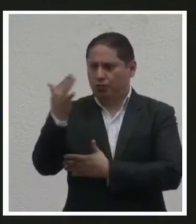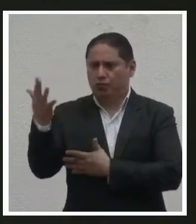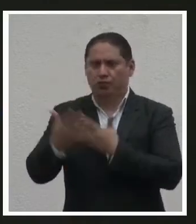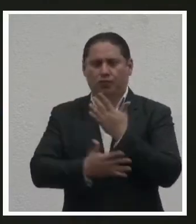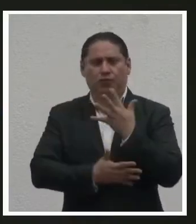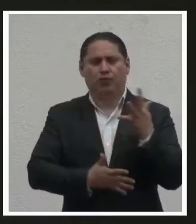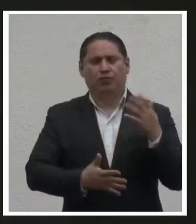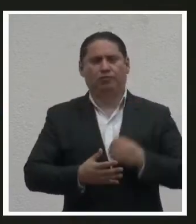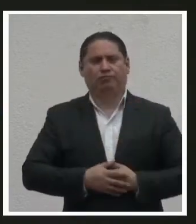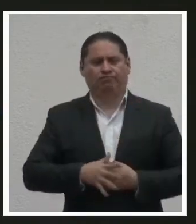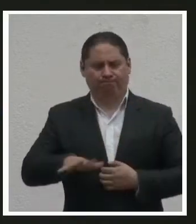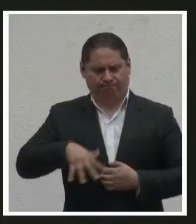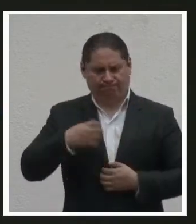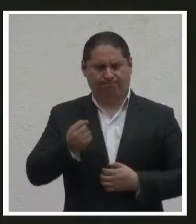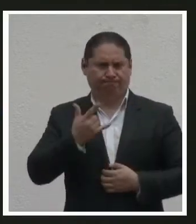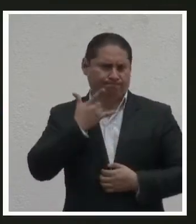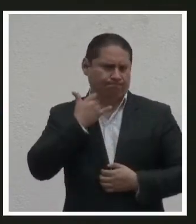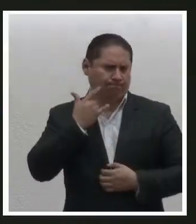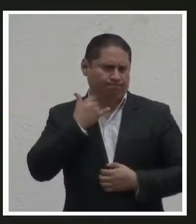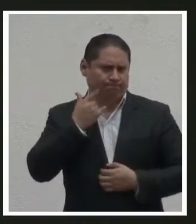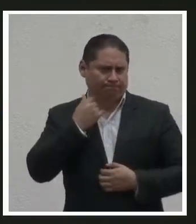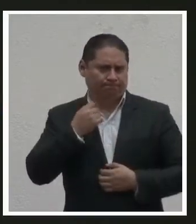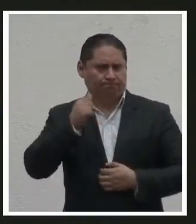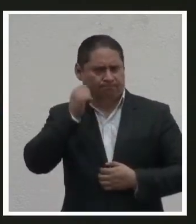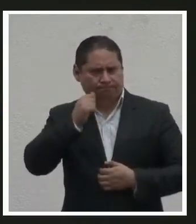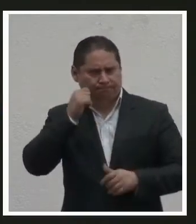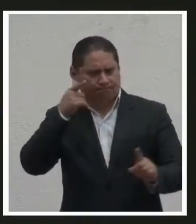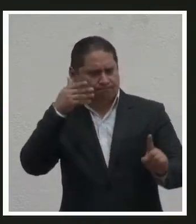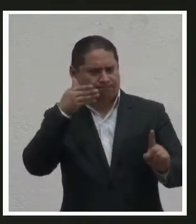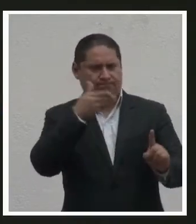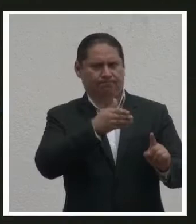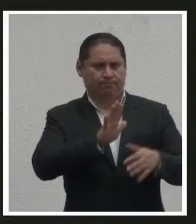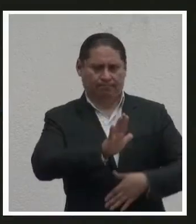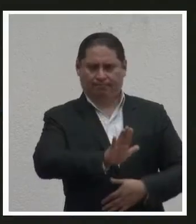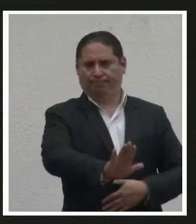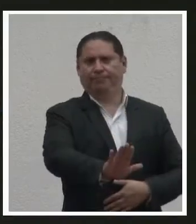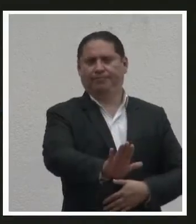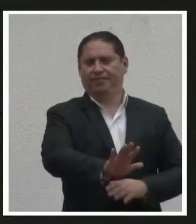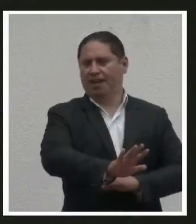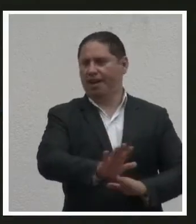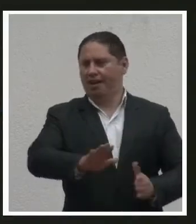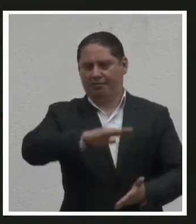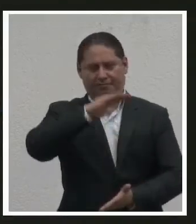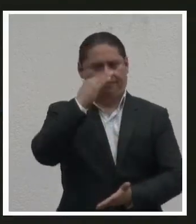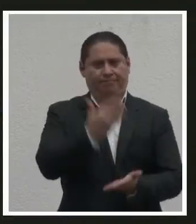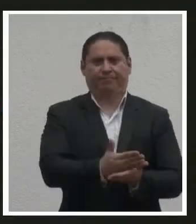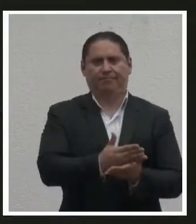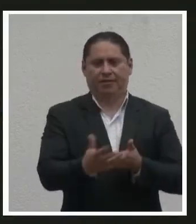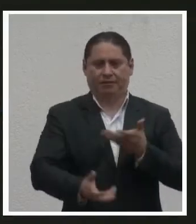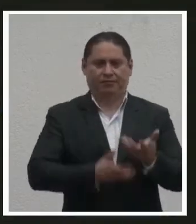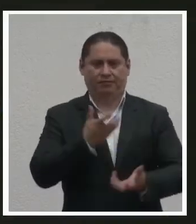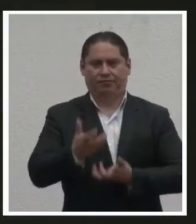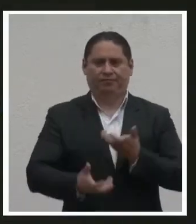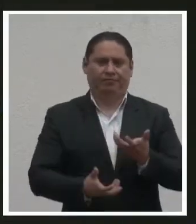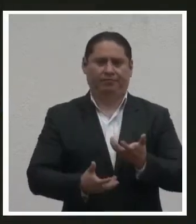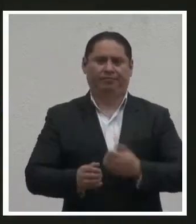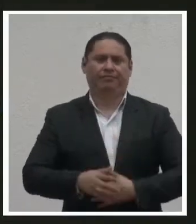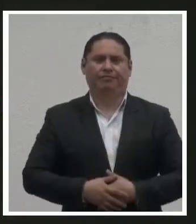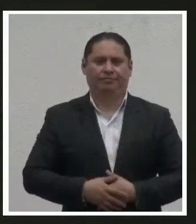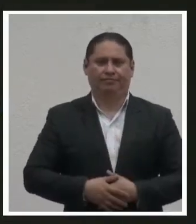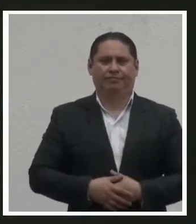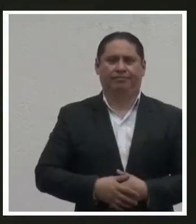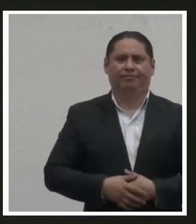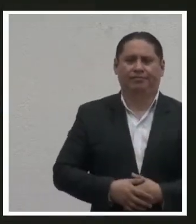Nuestros esfuerzos deben de estar enfocados a frenar de tajo la existencia de los incendios, que resurja